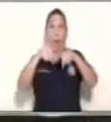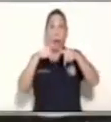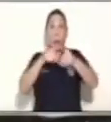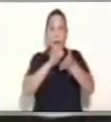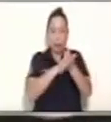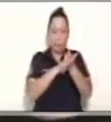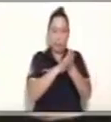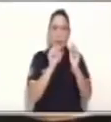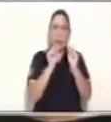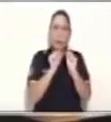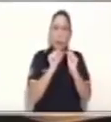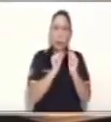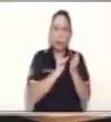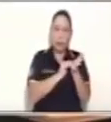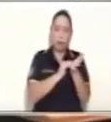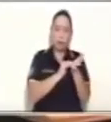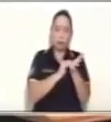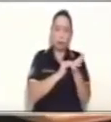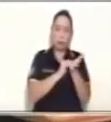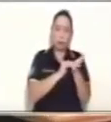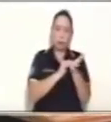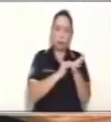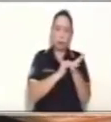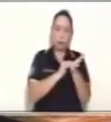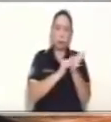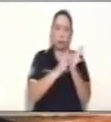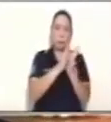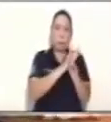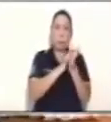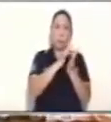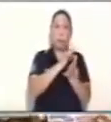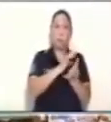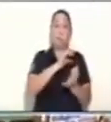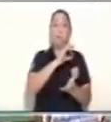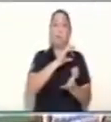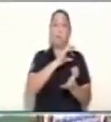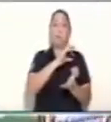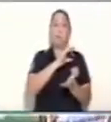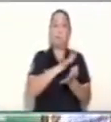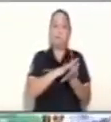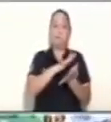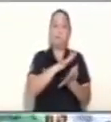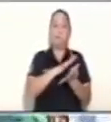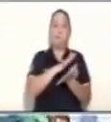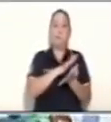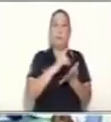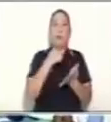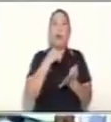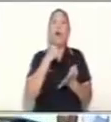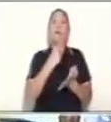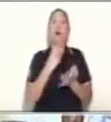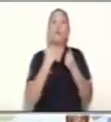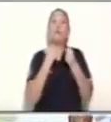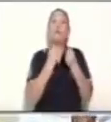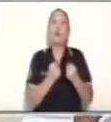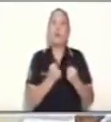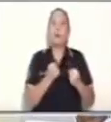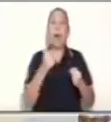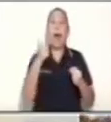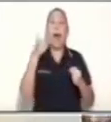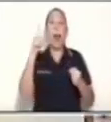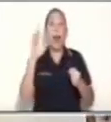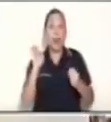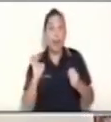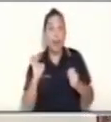bola de masa crece del tamaño de nuestra mano automáticamente y subimos el tono de nuestra voz y decimos